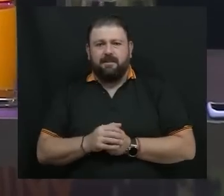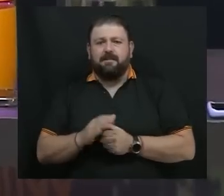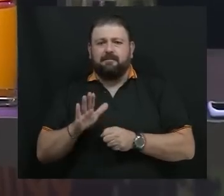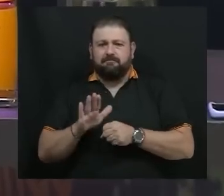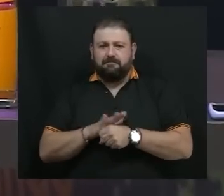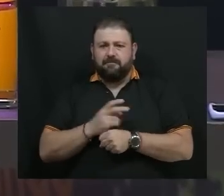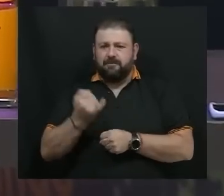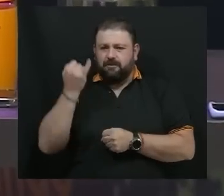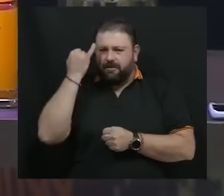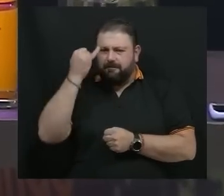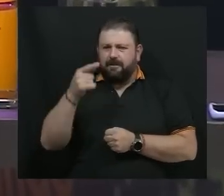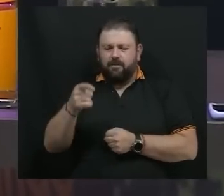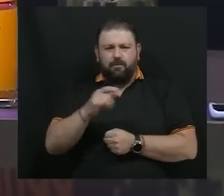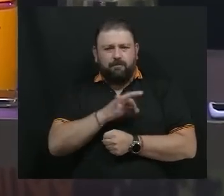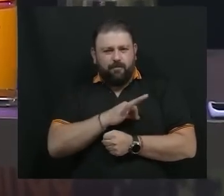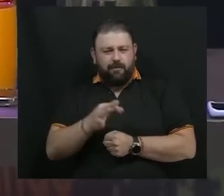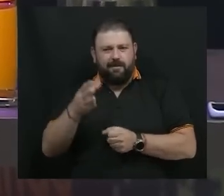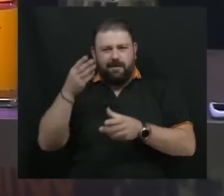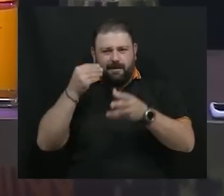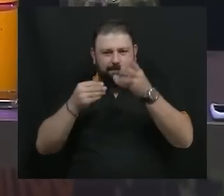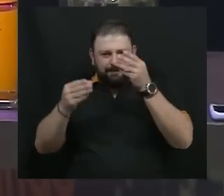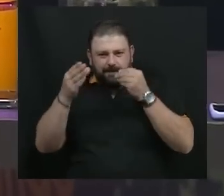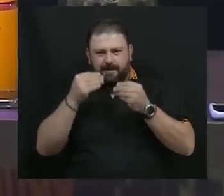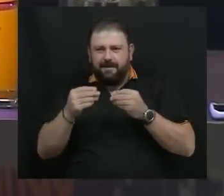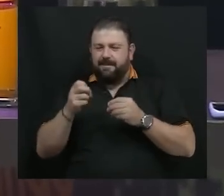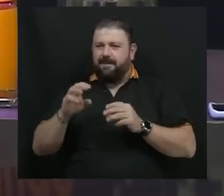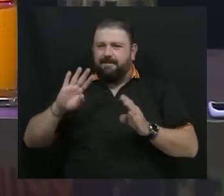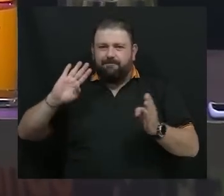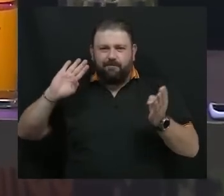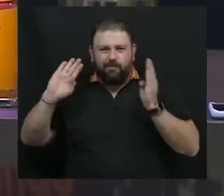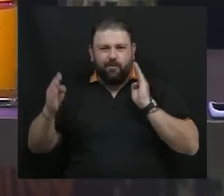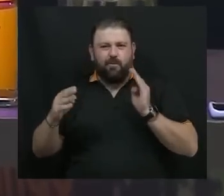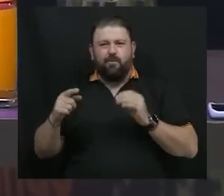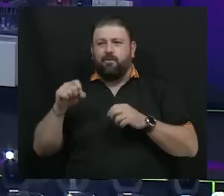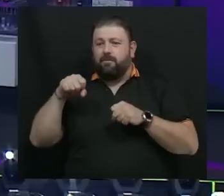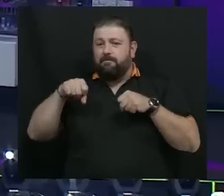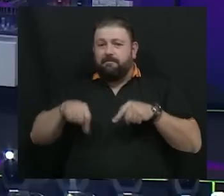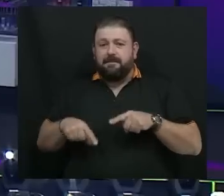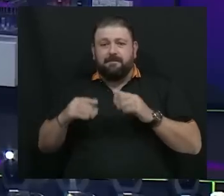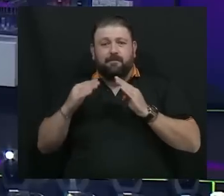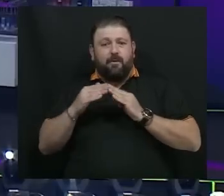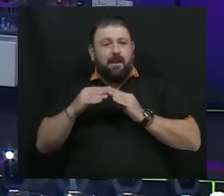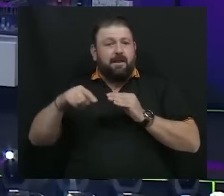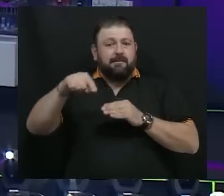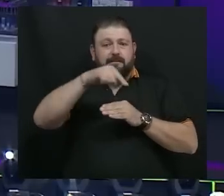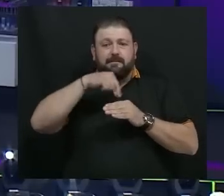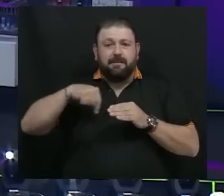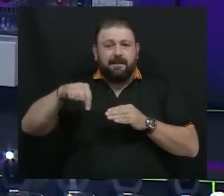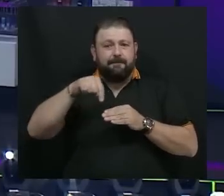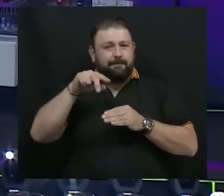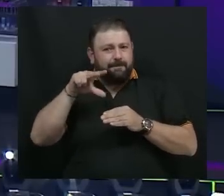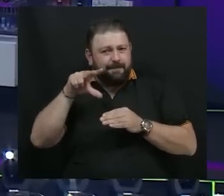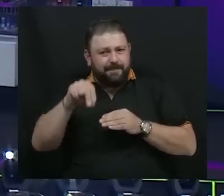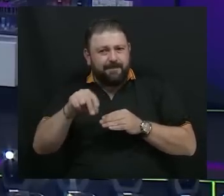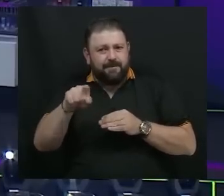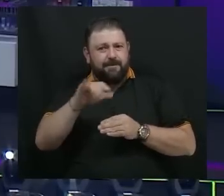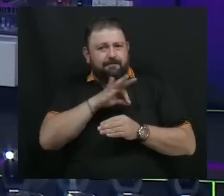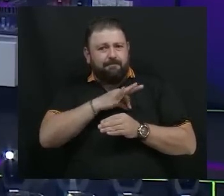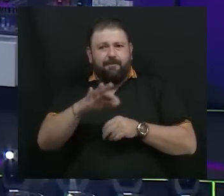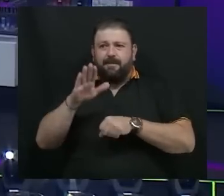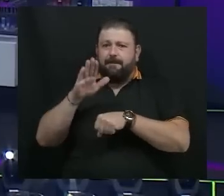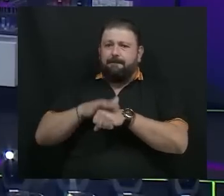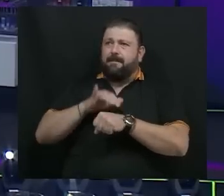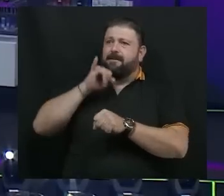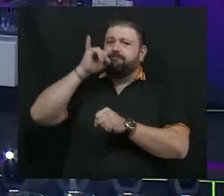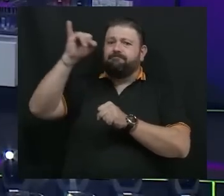cuadra. Aprende a distribuir a nivel mundial, aprende a aprovechar las herramientas que da la tecnología y que puedas tú tener clientes en